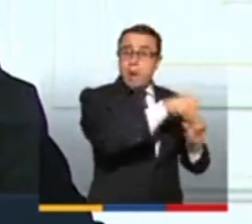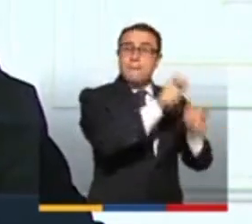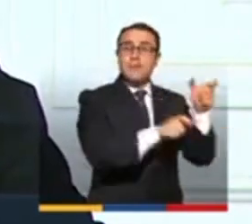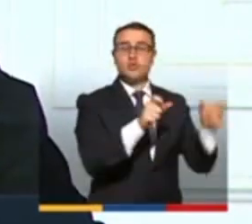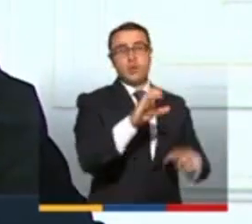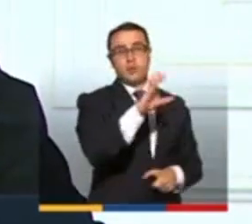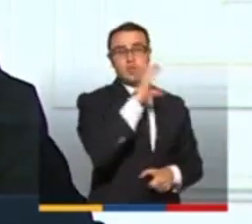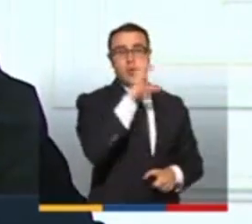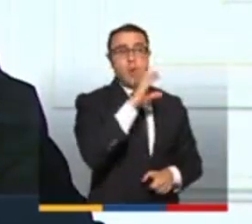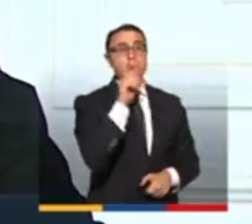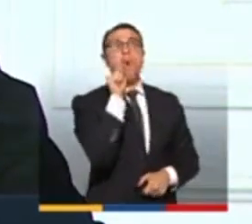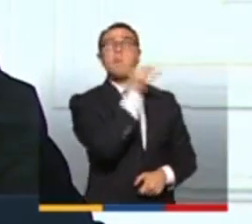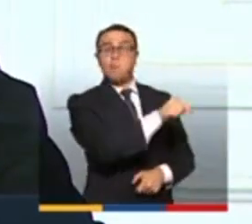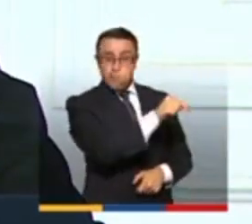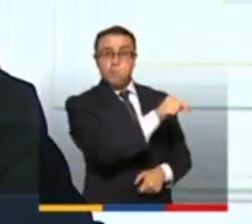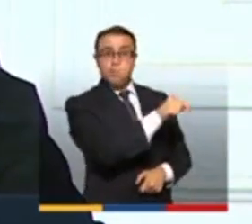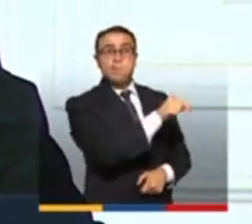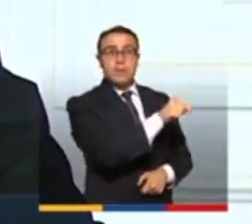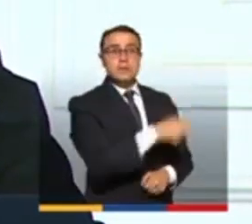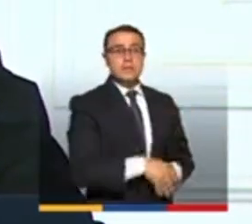paso del Darién.